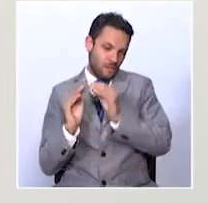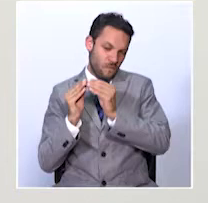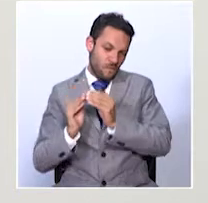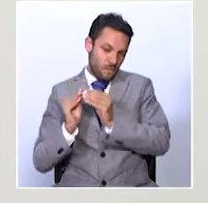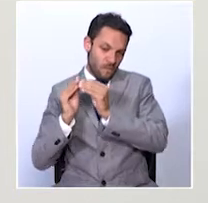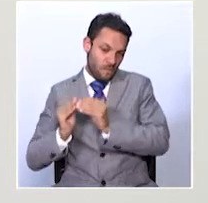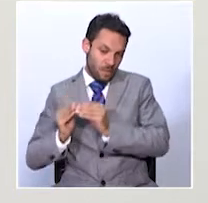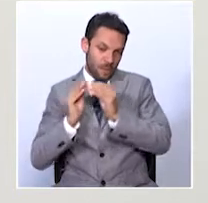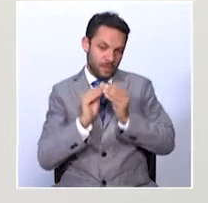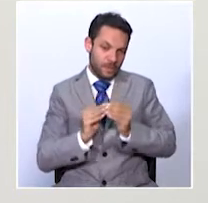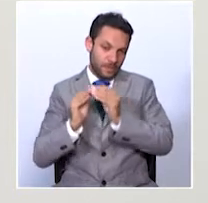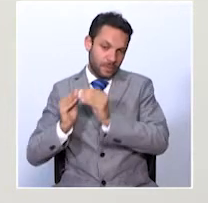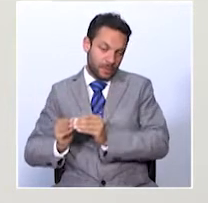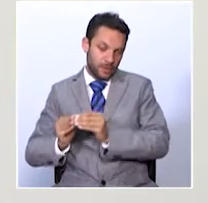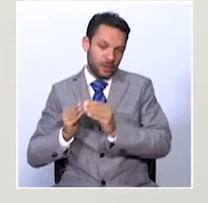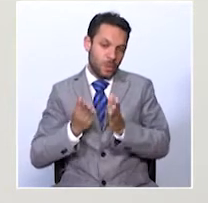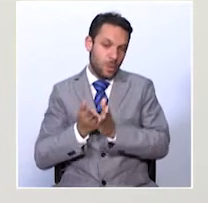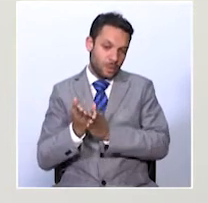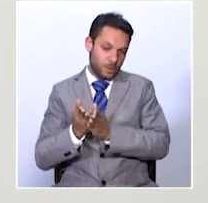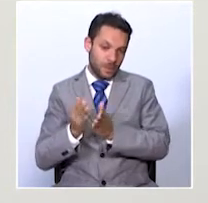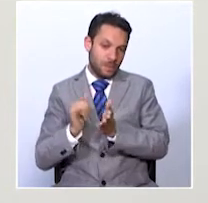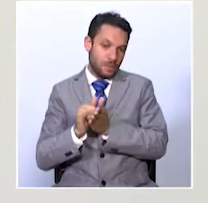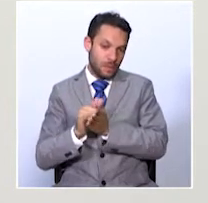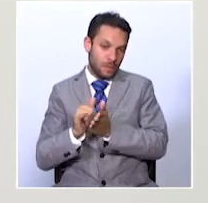una serie